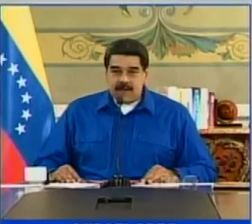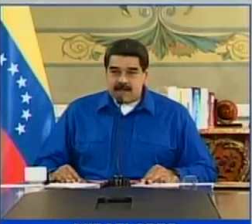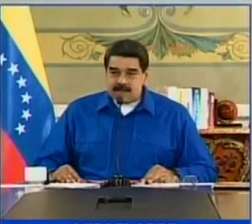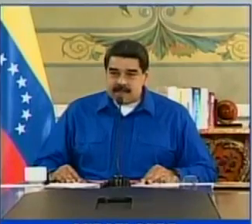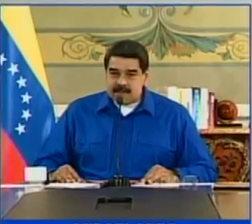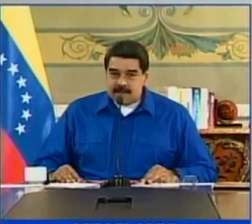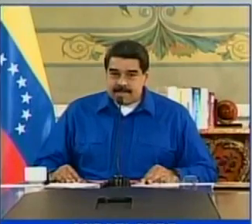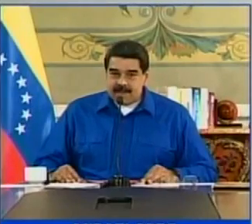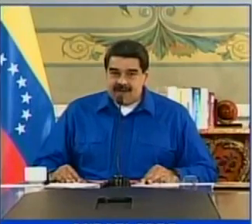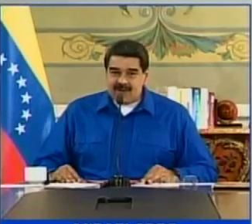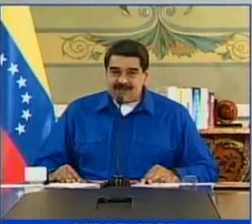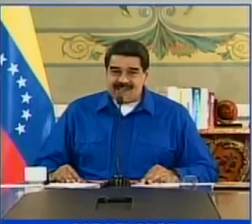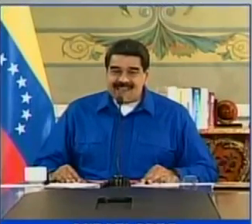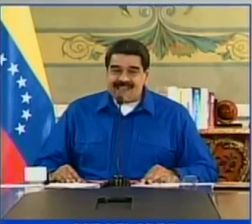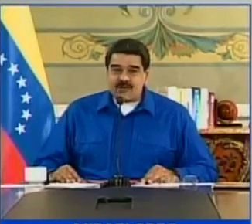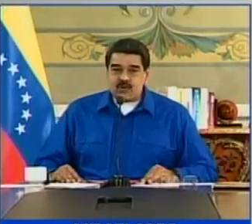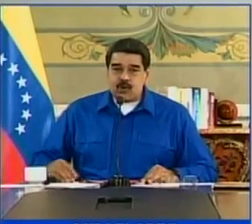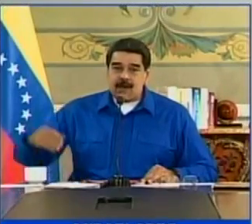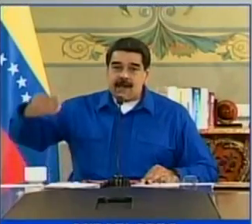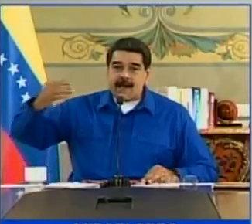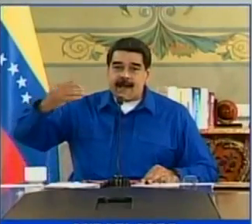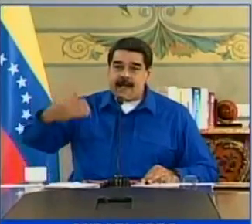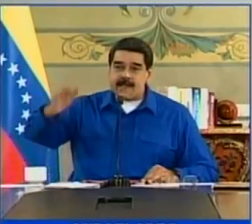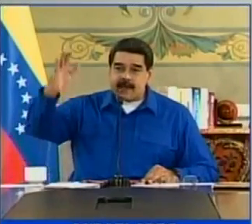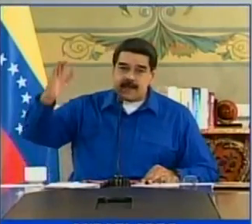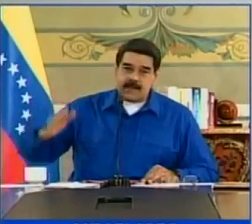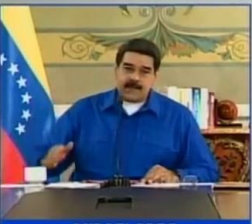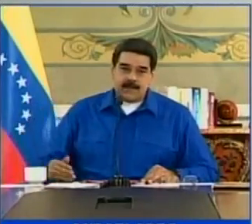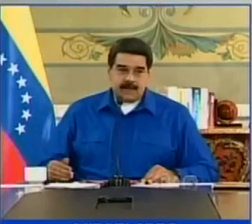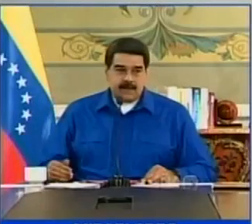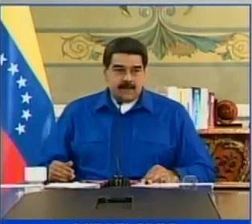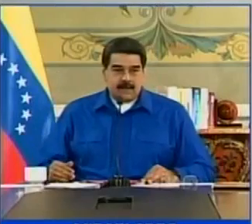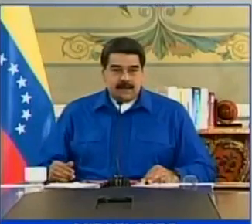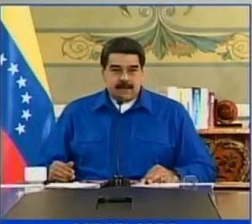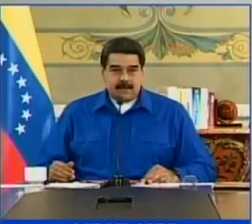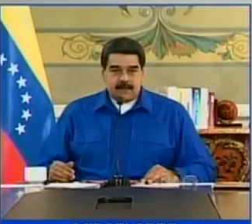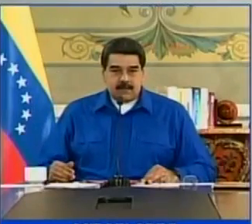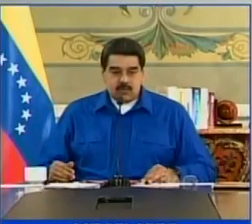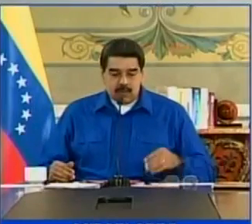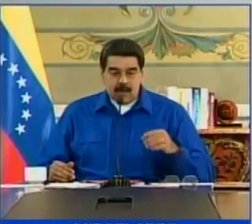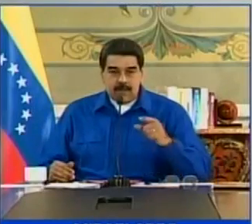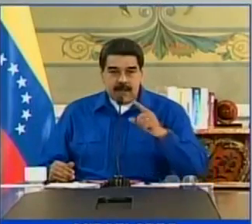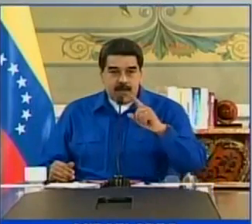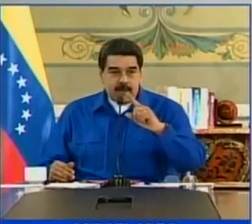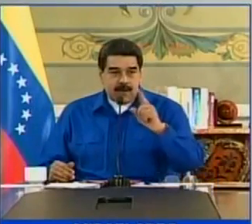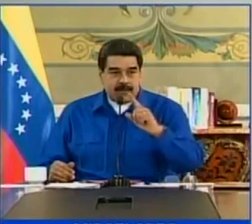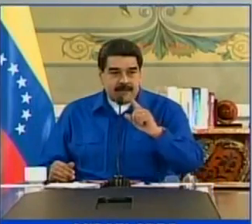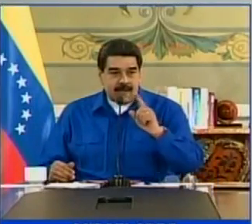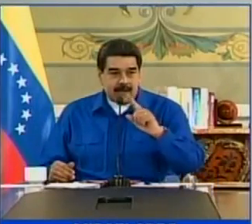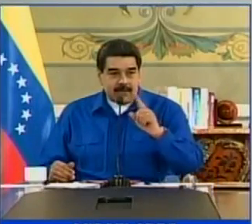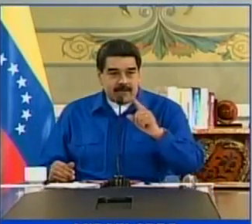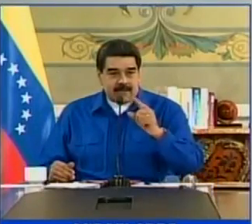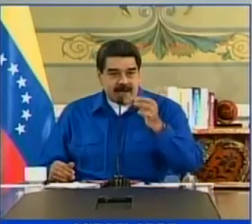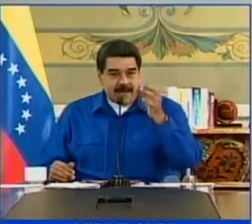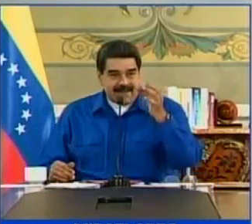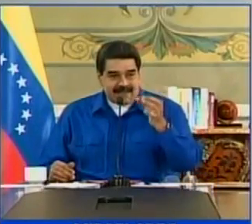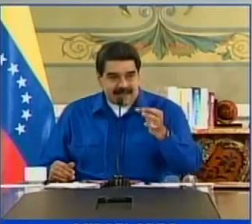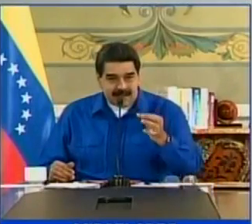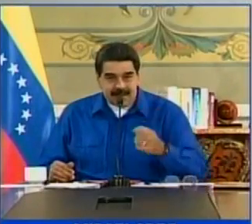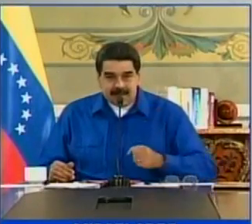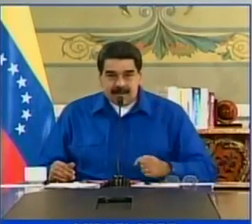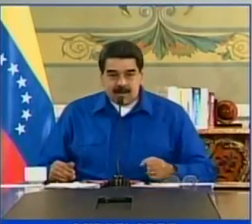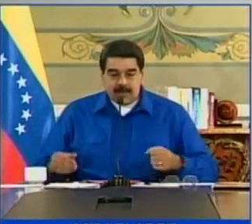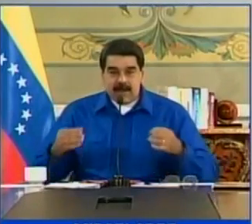a la violencia y luego se le deje sola en las calles. Yo nunca los voy a convocar a ustedes a la violencia,